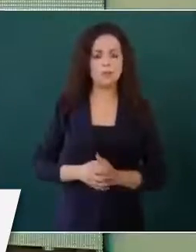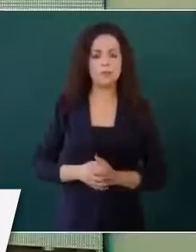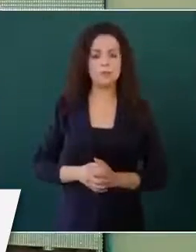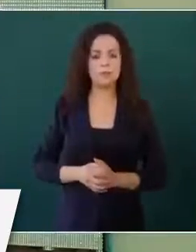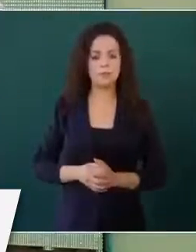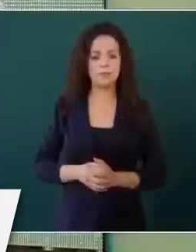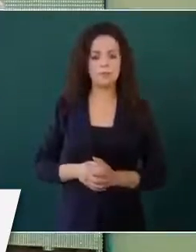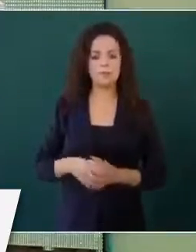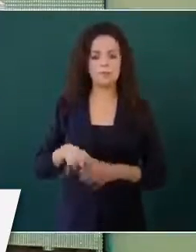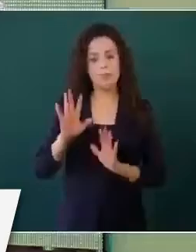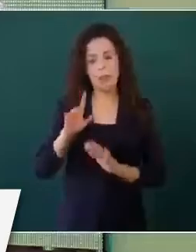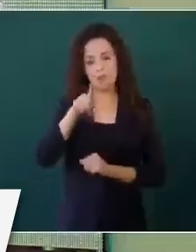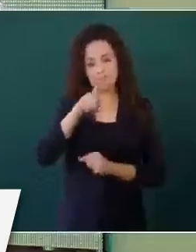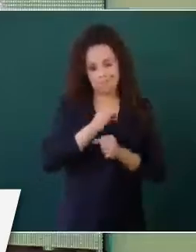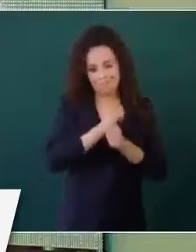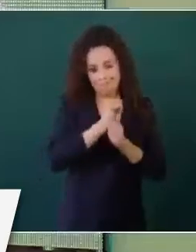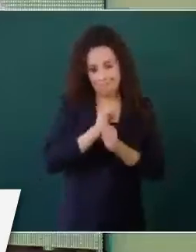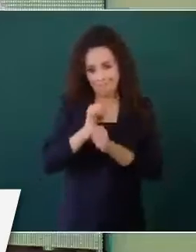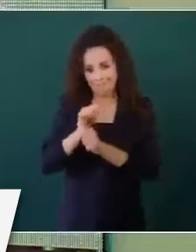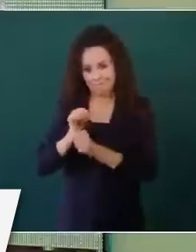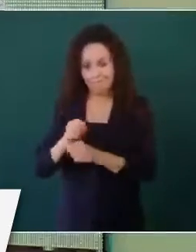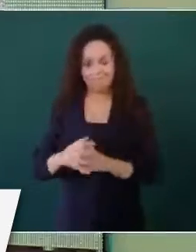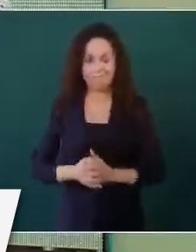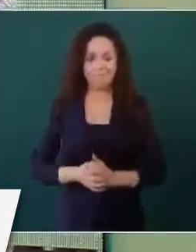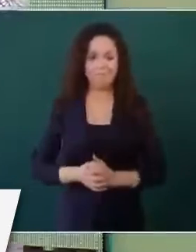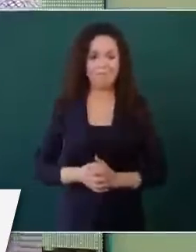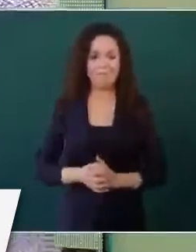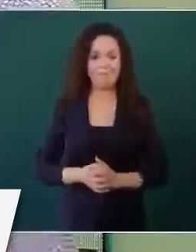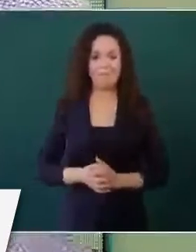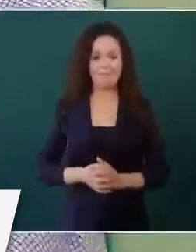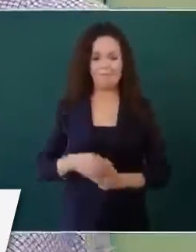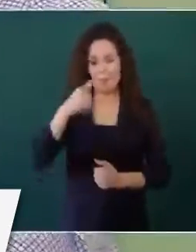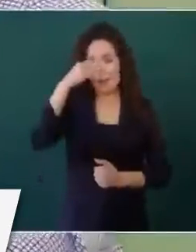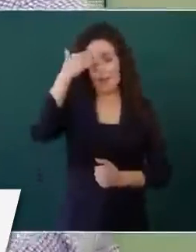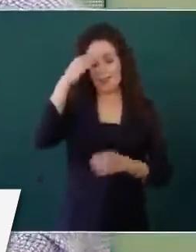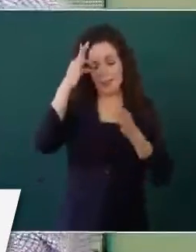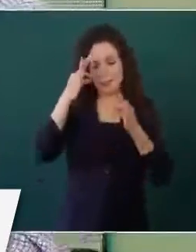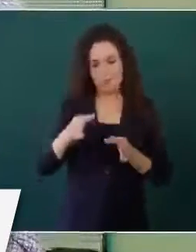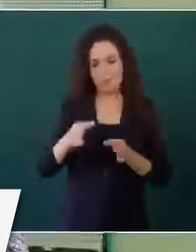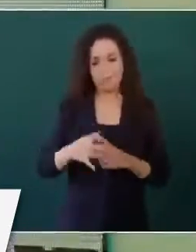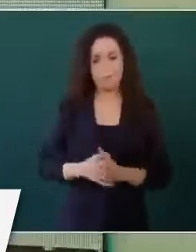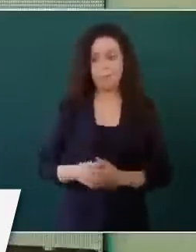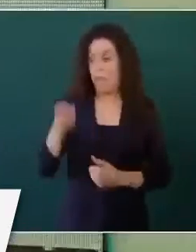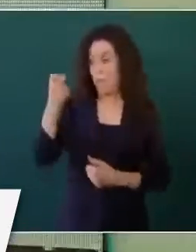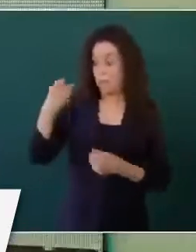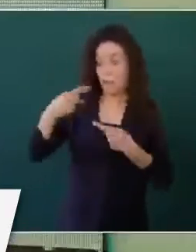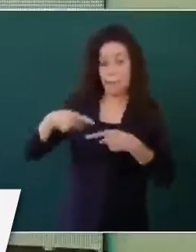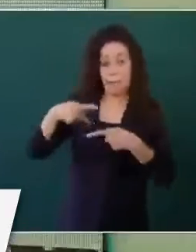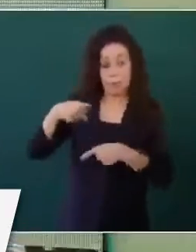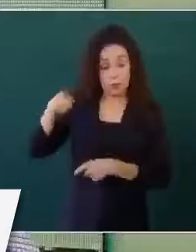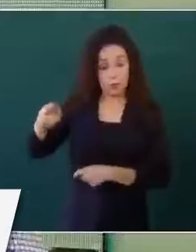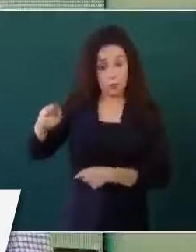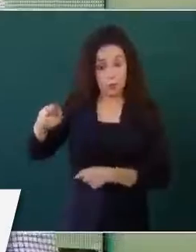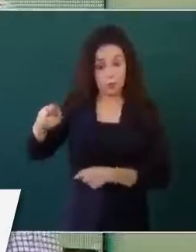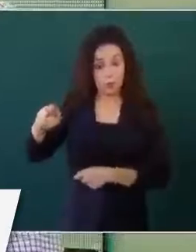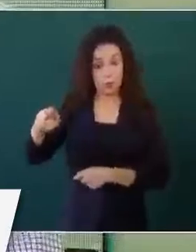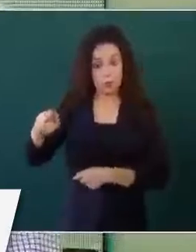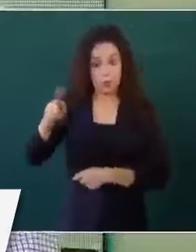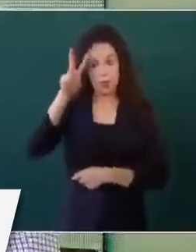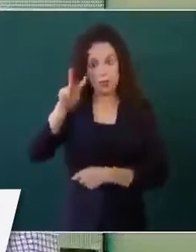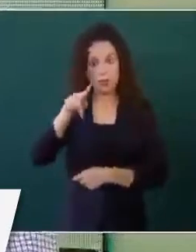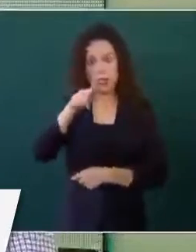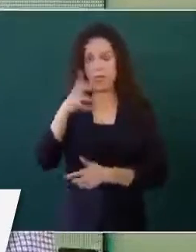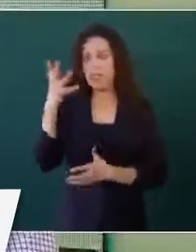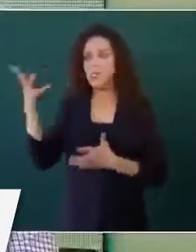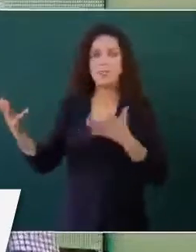Ahí se los dejo de tarea. Este señor, en la desesperación y